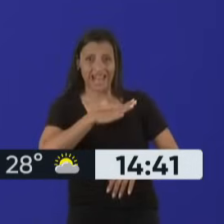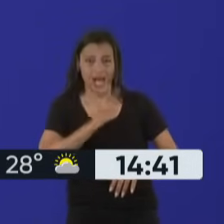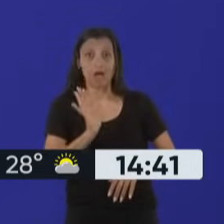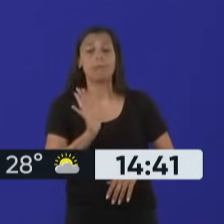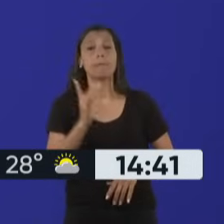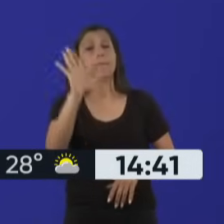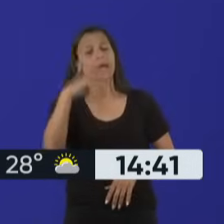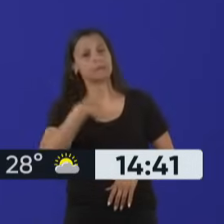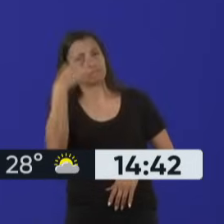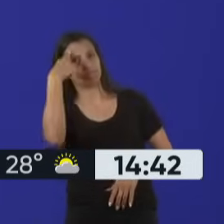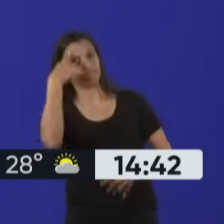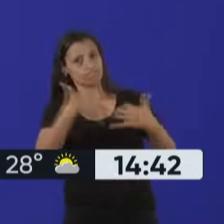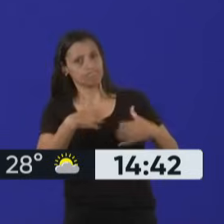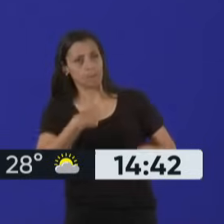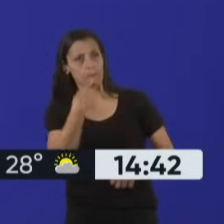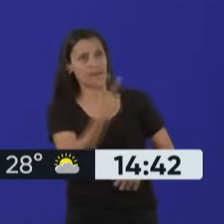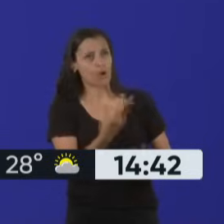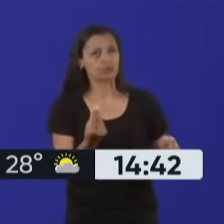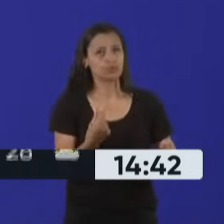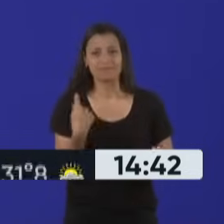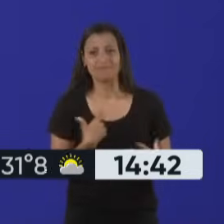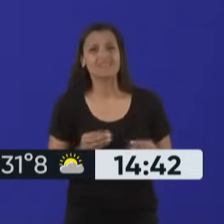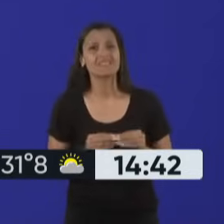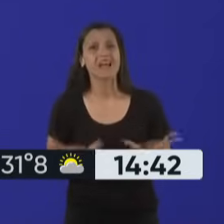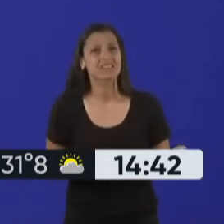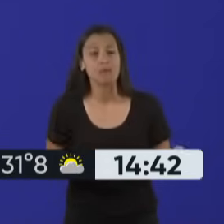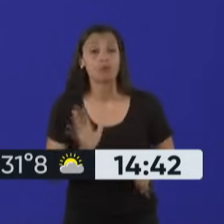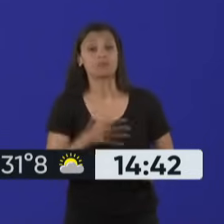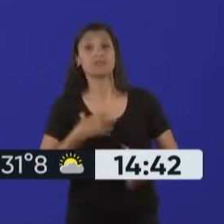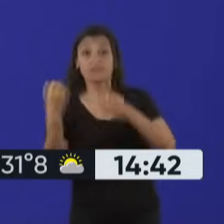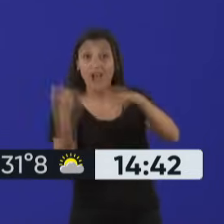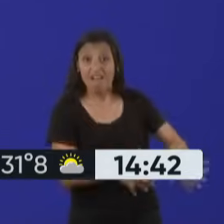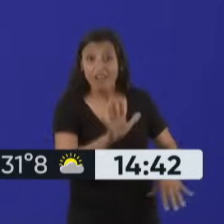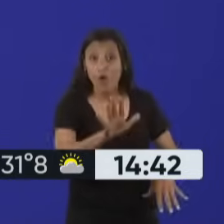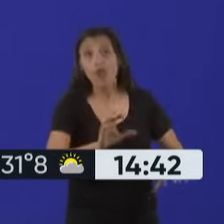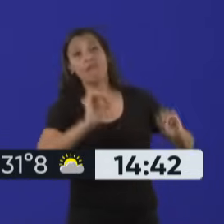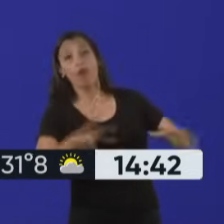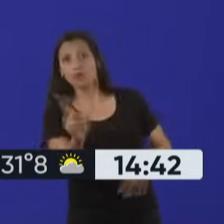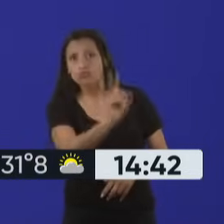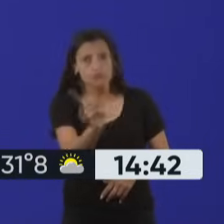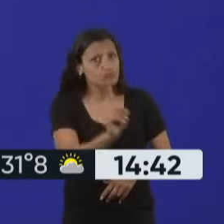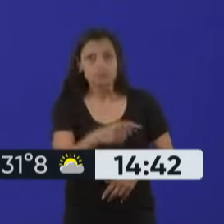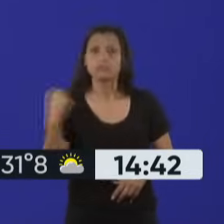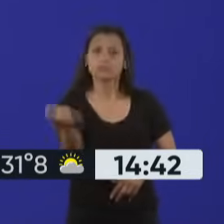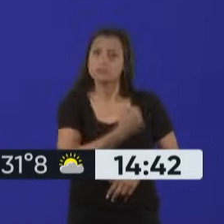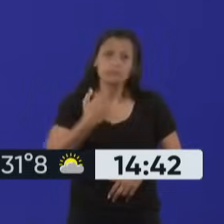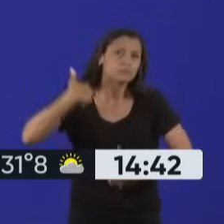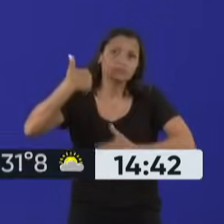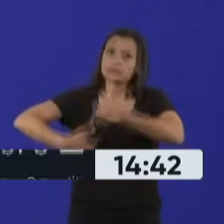la pregunta es, ¿qué hacemos? Y yo diría, mire, no aflojemos, sigamos para adelante.